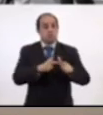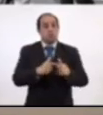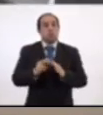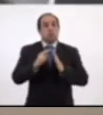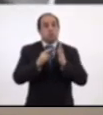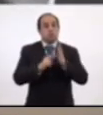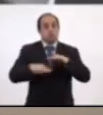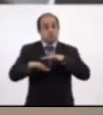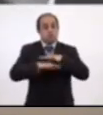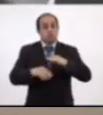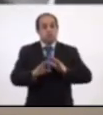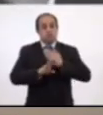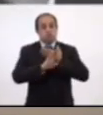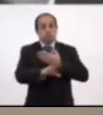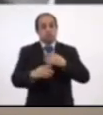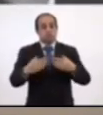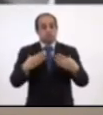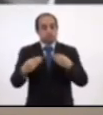Siguiente.